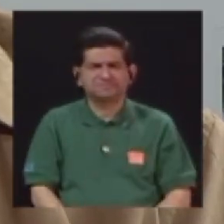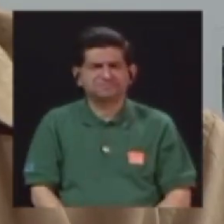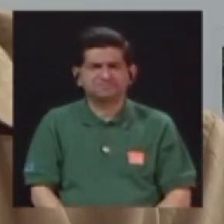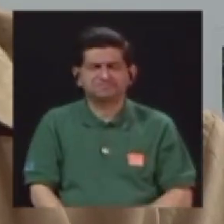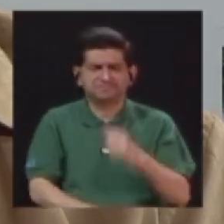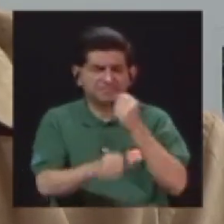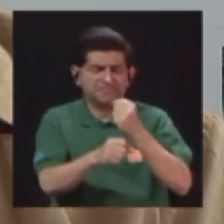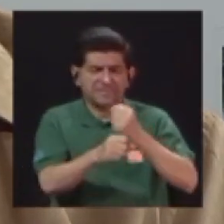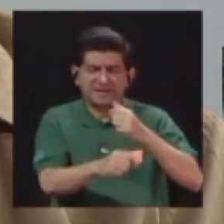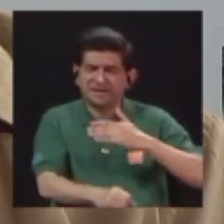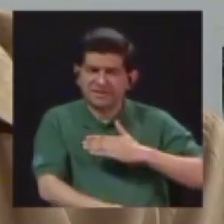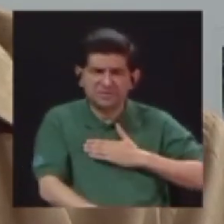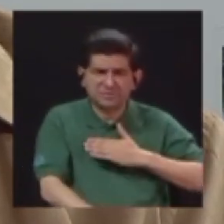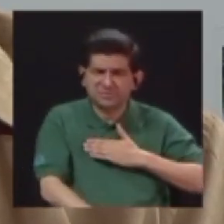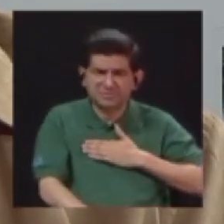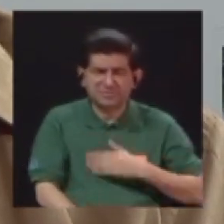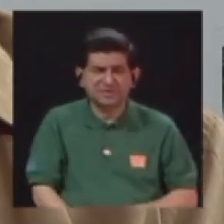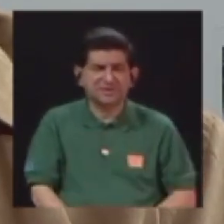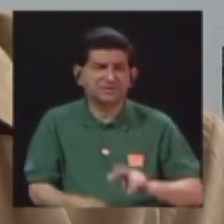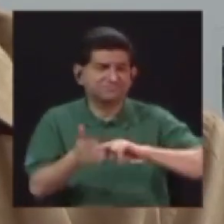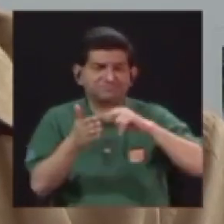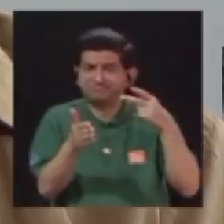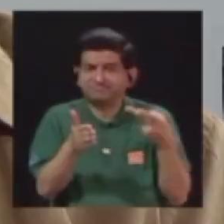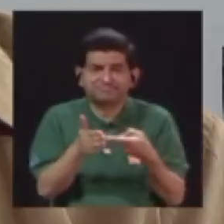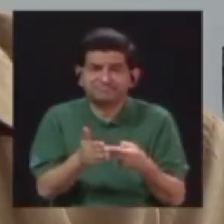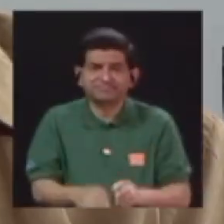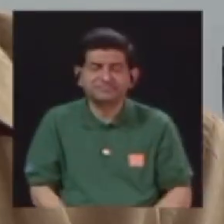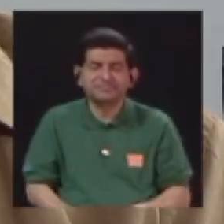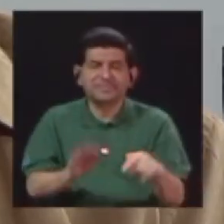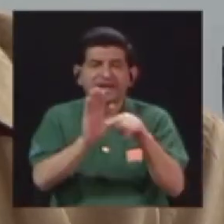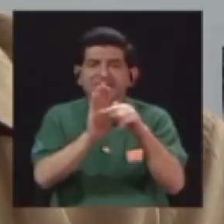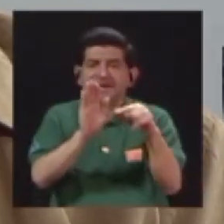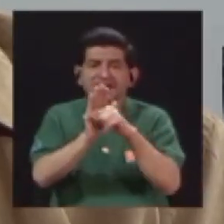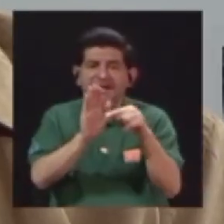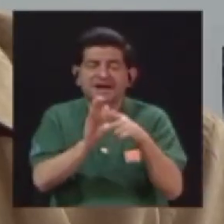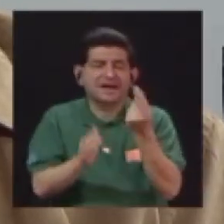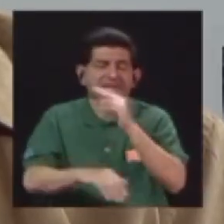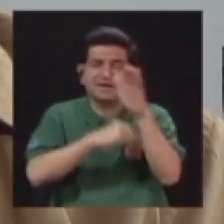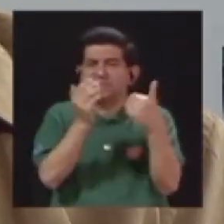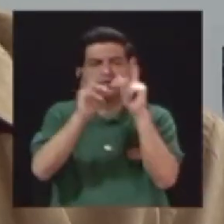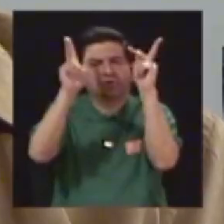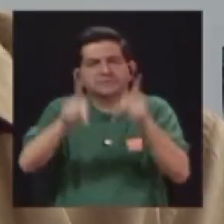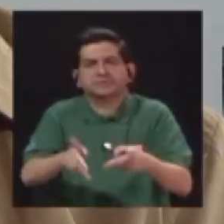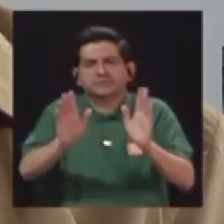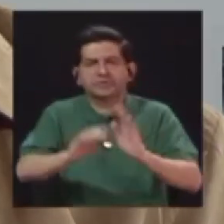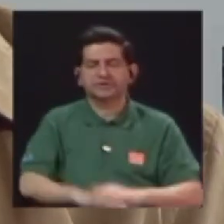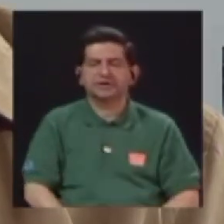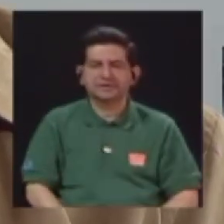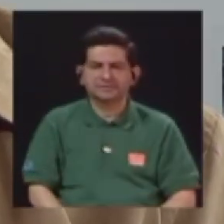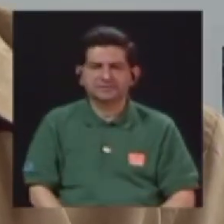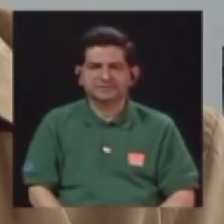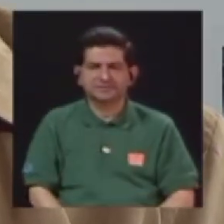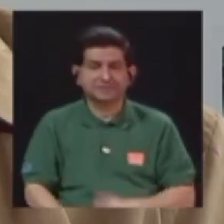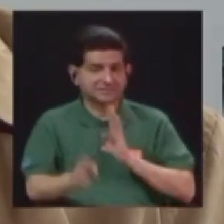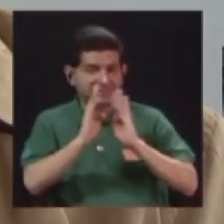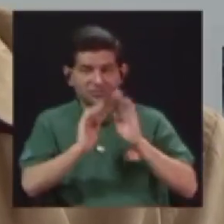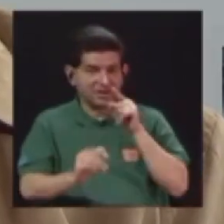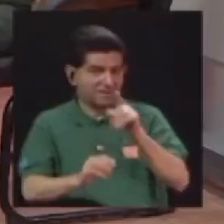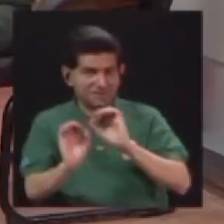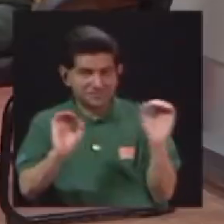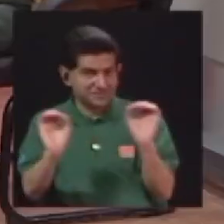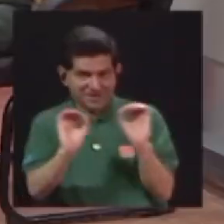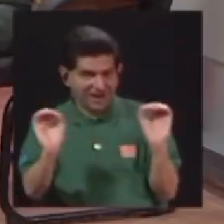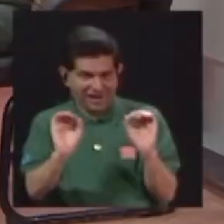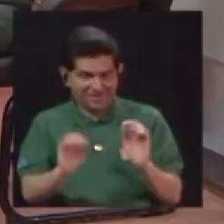el trabajo mío consistía prácticamente en negarle plata a todo mundo, ¿verdad? No había dinero le hablaba para hacerlo,